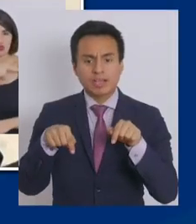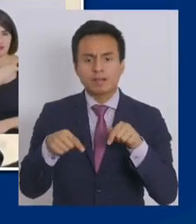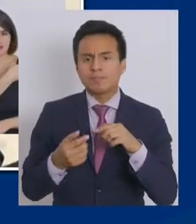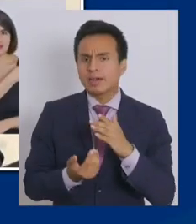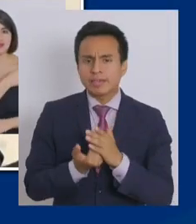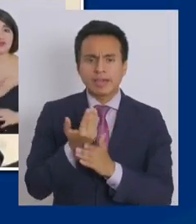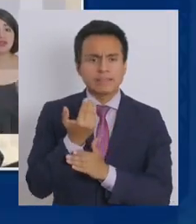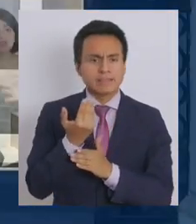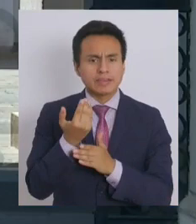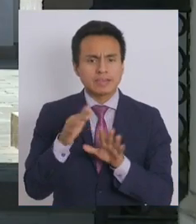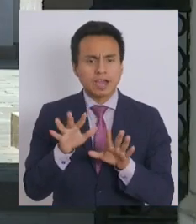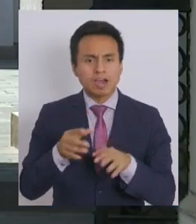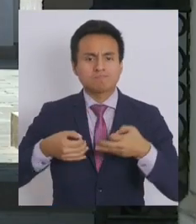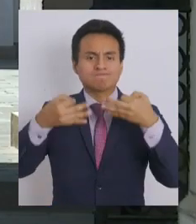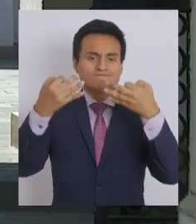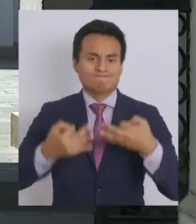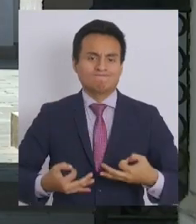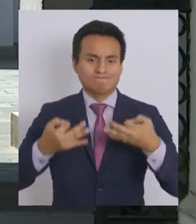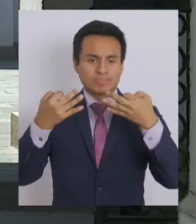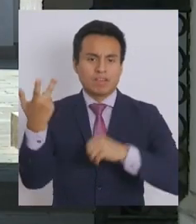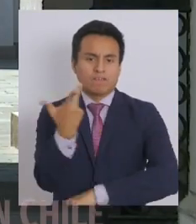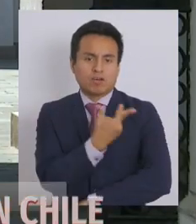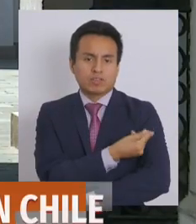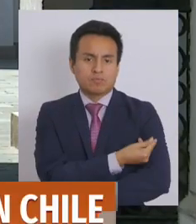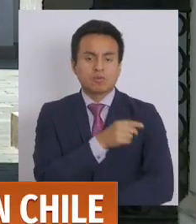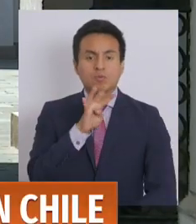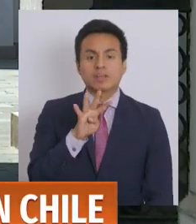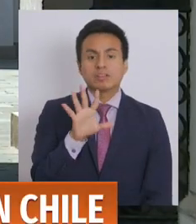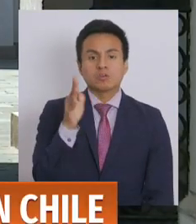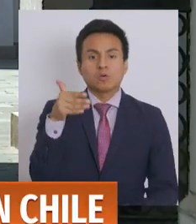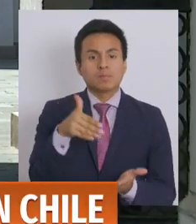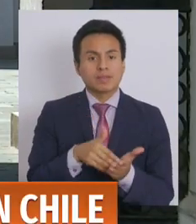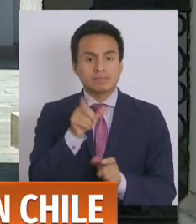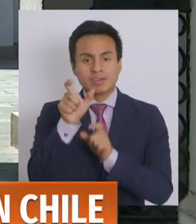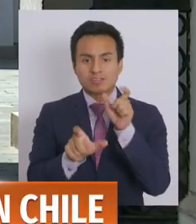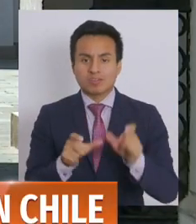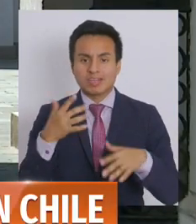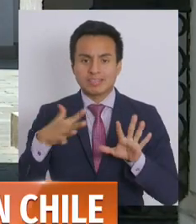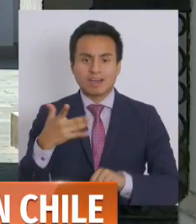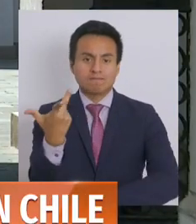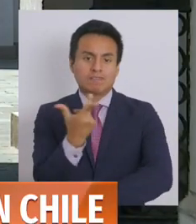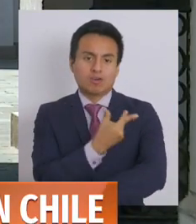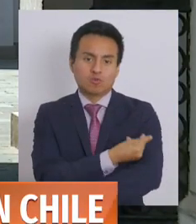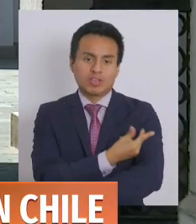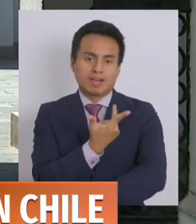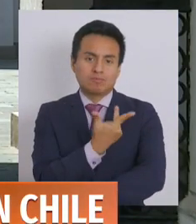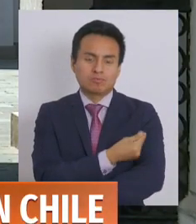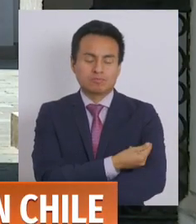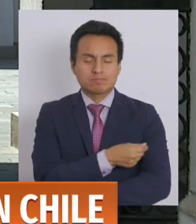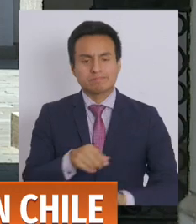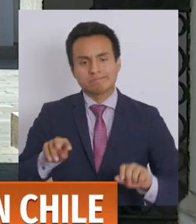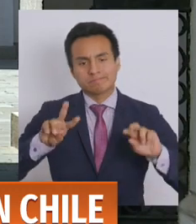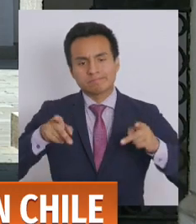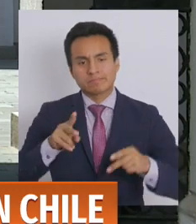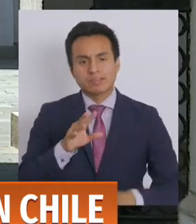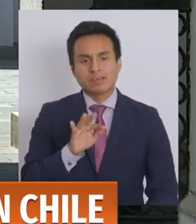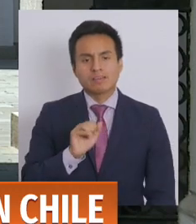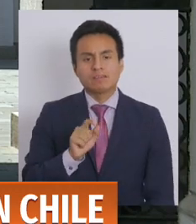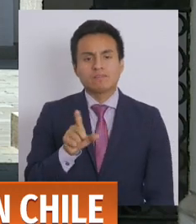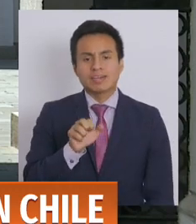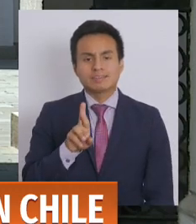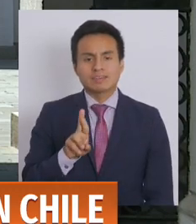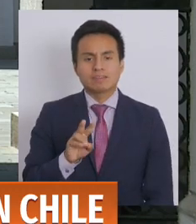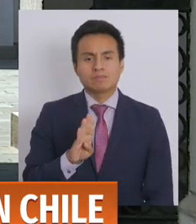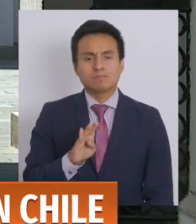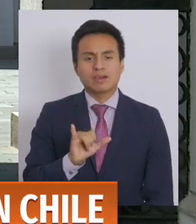Bien, vamos a revisar lo que está diciendo el ministro de Salud, Enrique Paris, que está hablando sobre la aprobación de la vacuna Sinovac. Escuchamos. Una